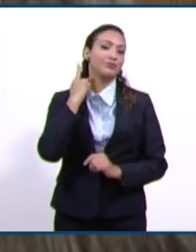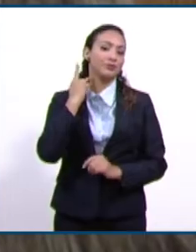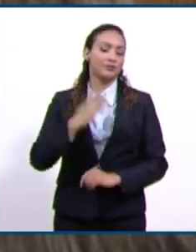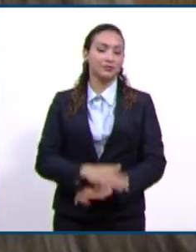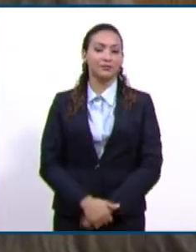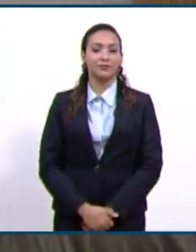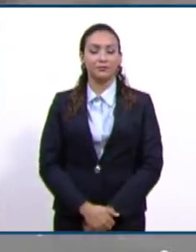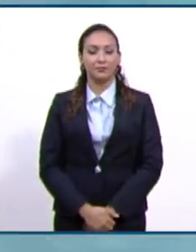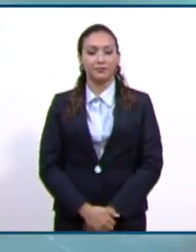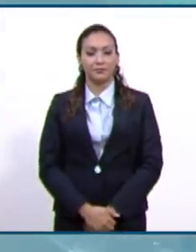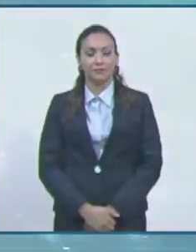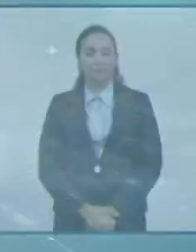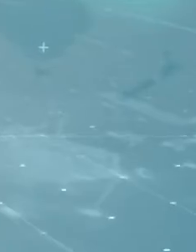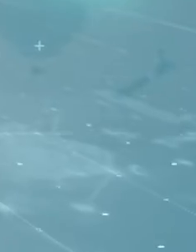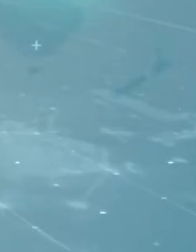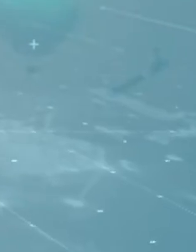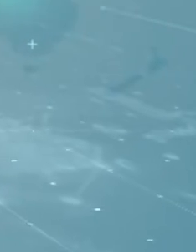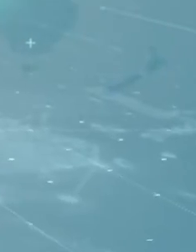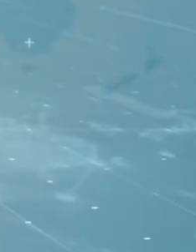políticos.